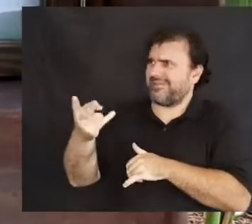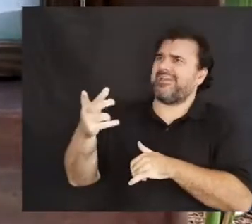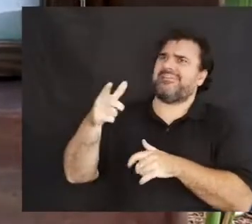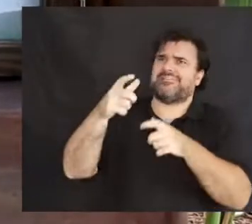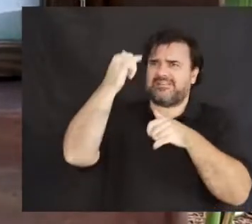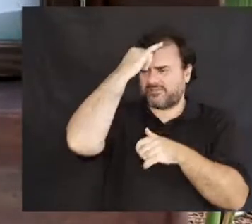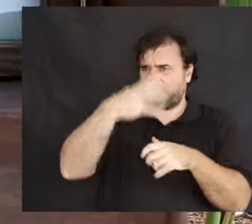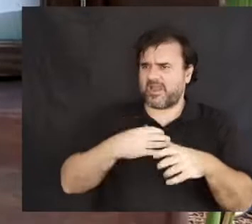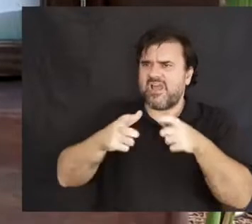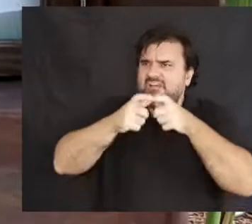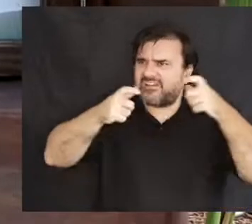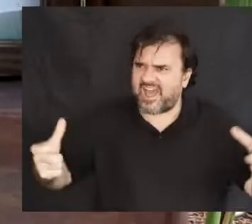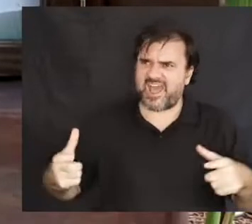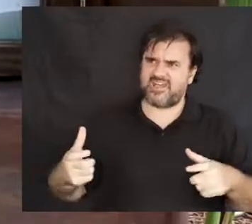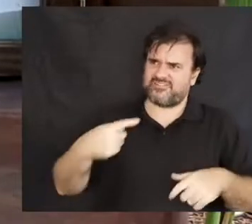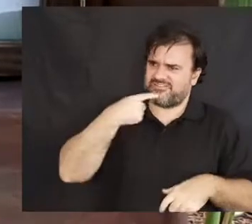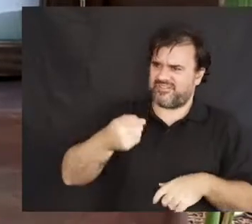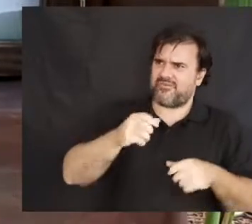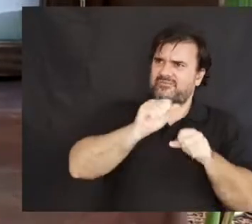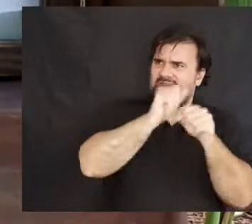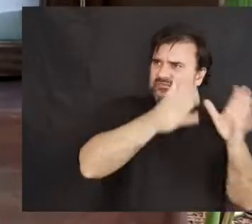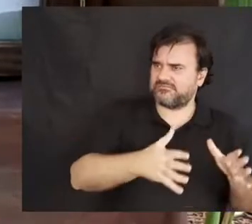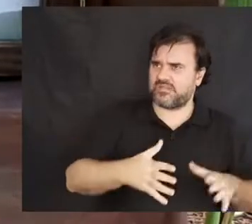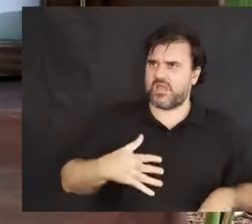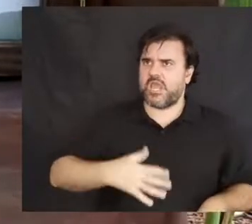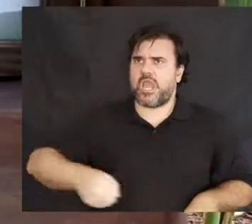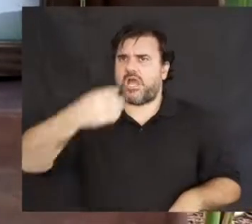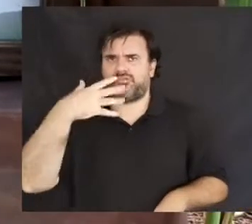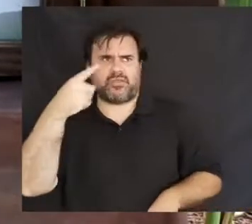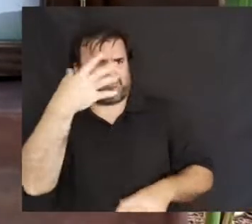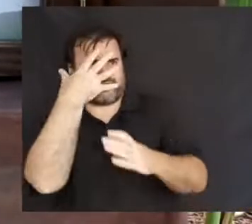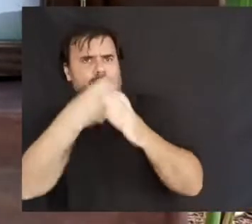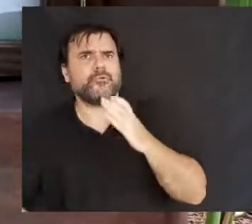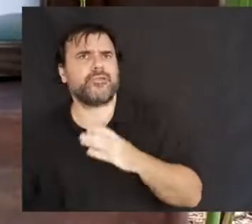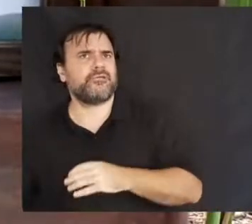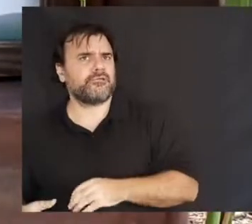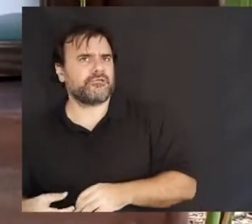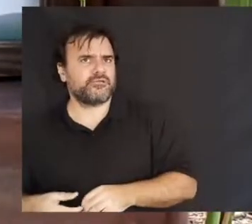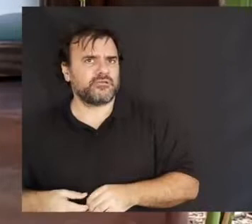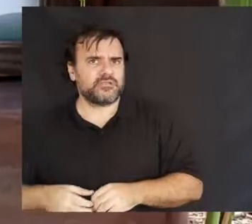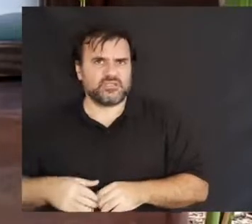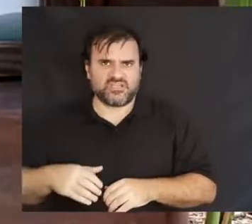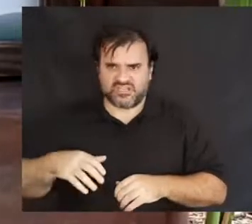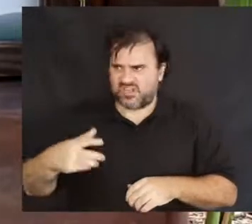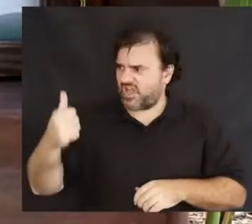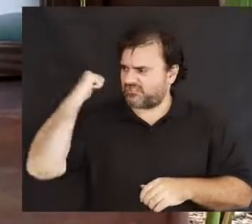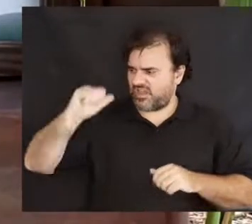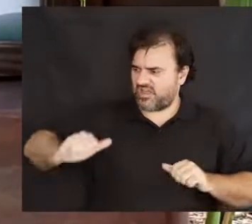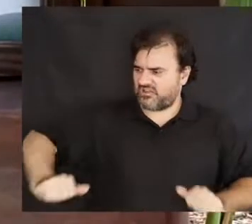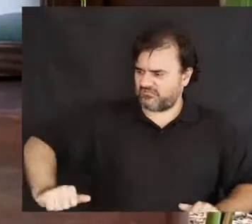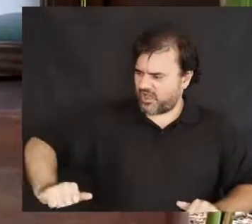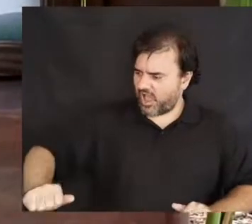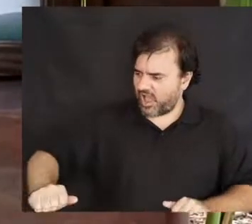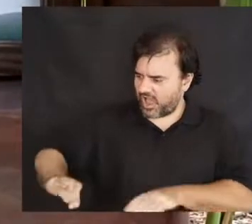grande! Añadió con pena un agregado. ¡Pero no huye! ¡Escupió el Jincho! Y las patas traseras del